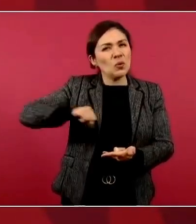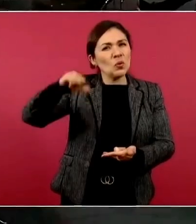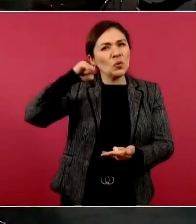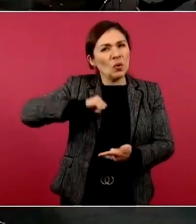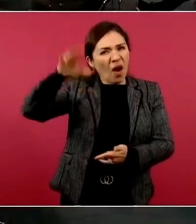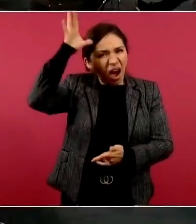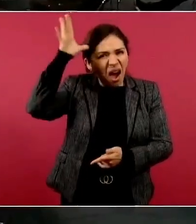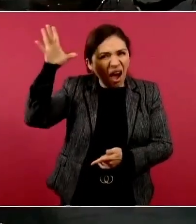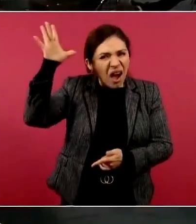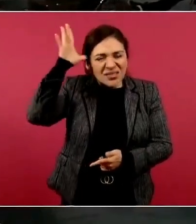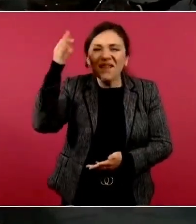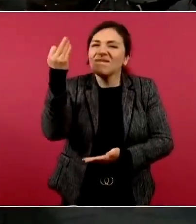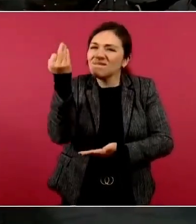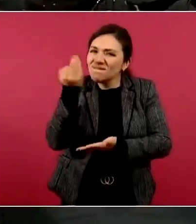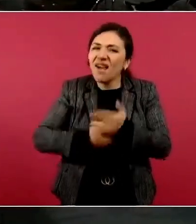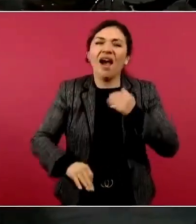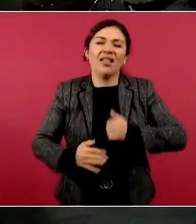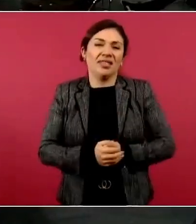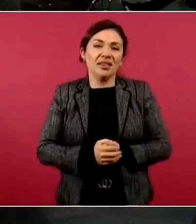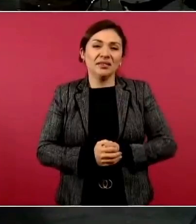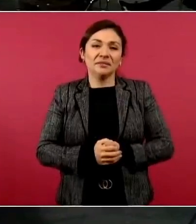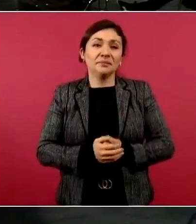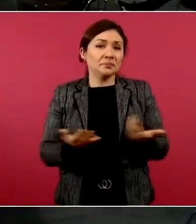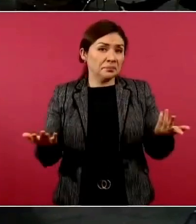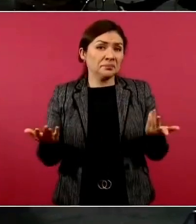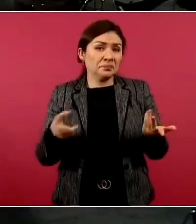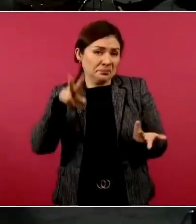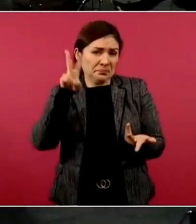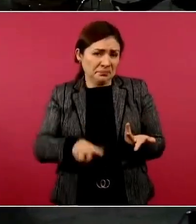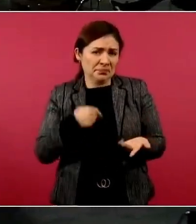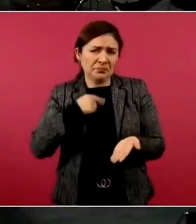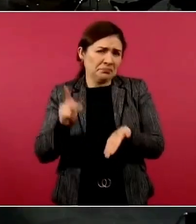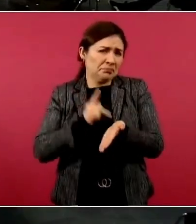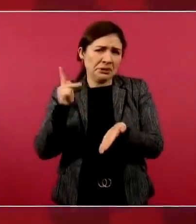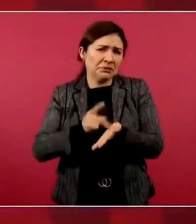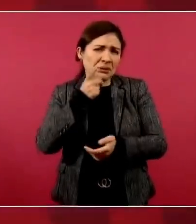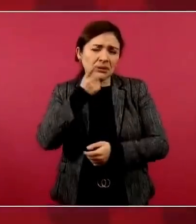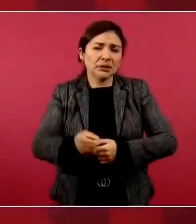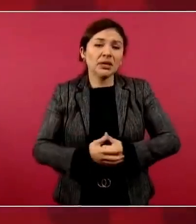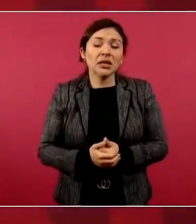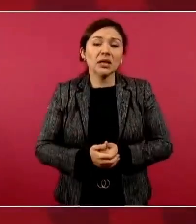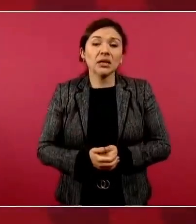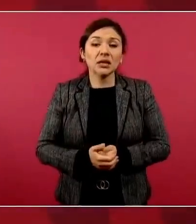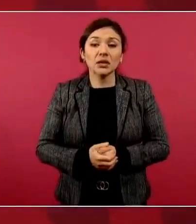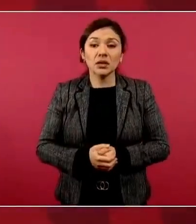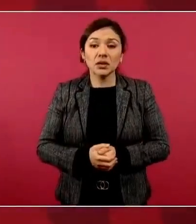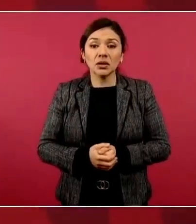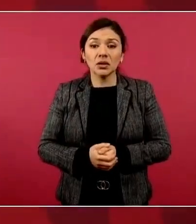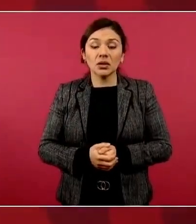prehispánica, porque ya lo hemos dicho aquí, ¿sí?